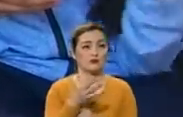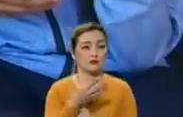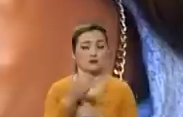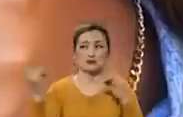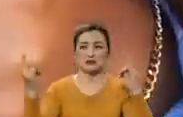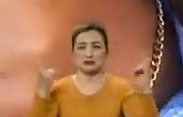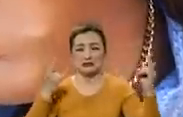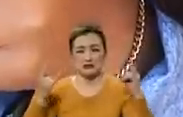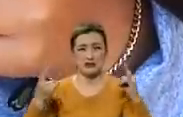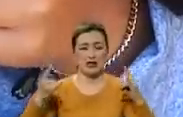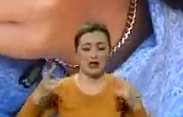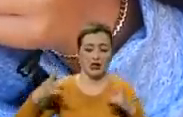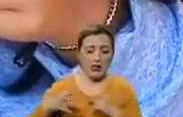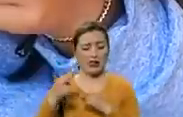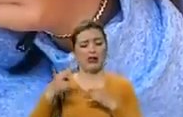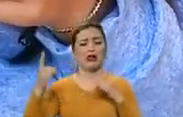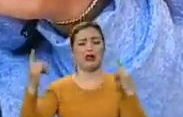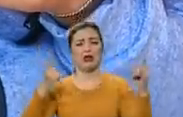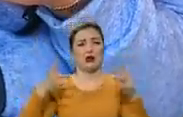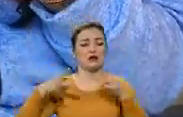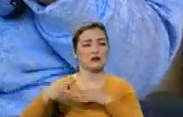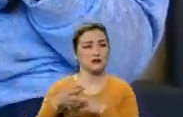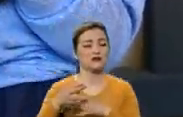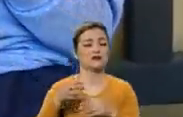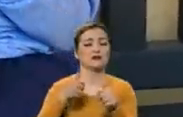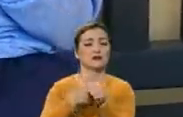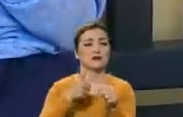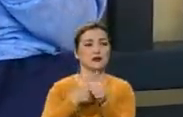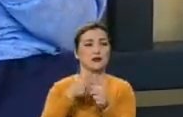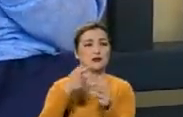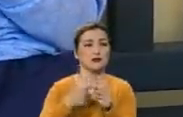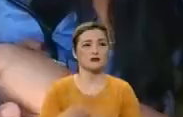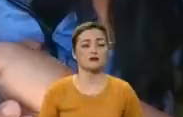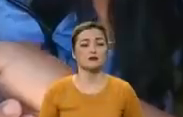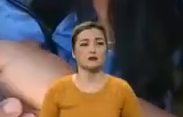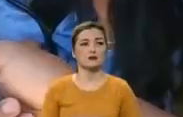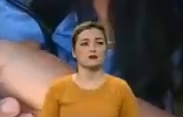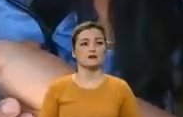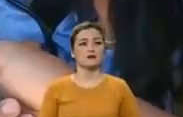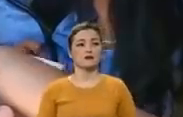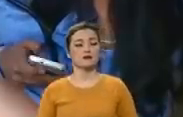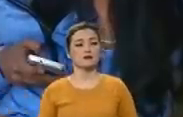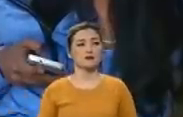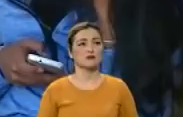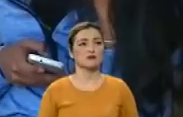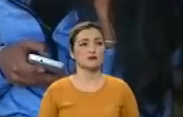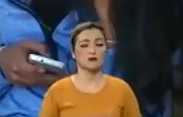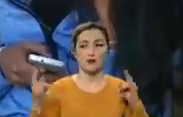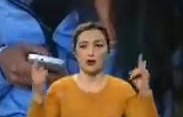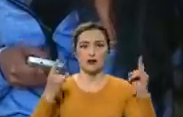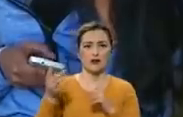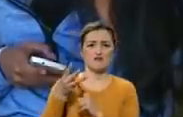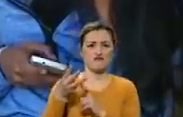señal también es deficiente para hacer una zona que está cerca de la urbe capitalina. Por favor, y aquí es muy bajo